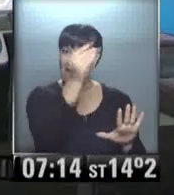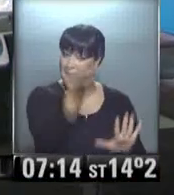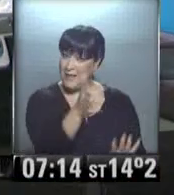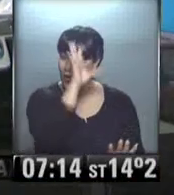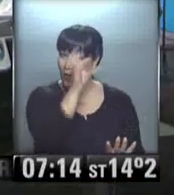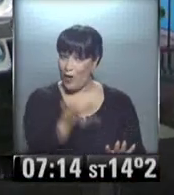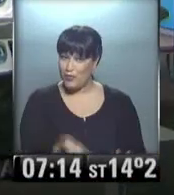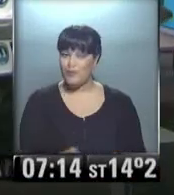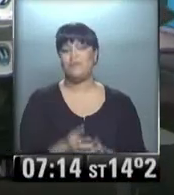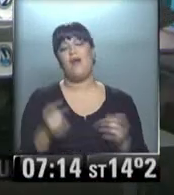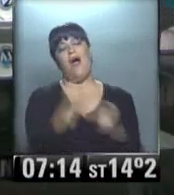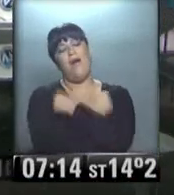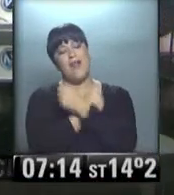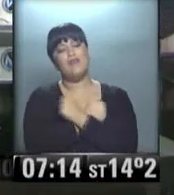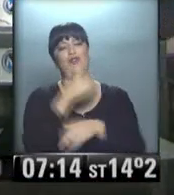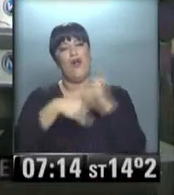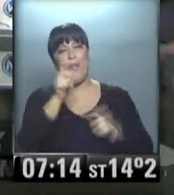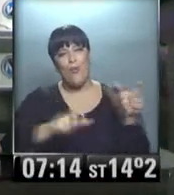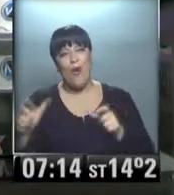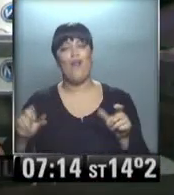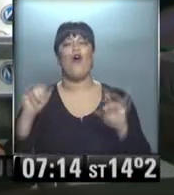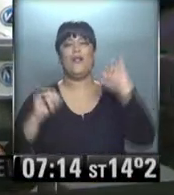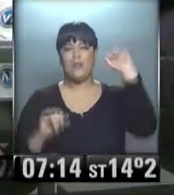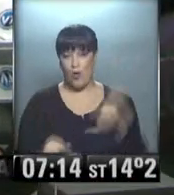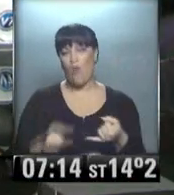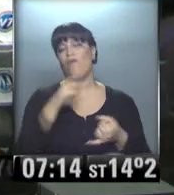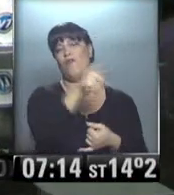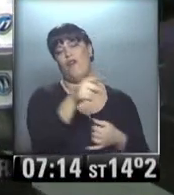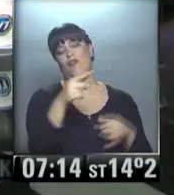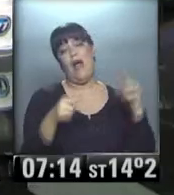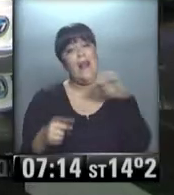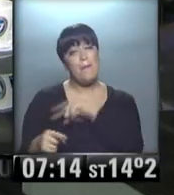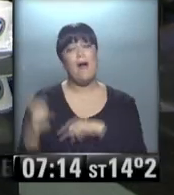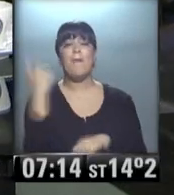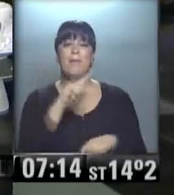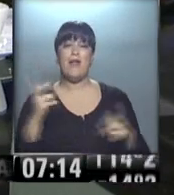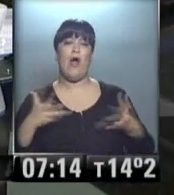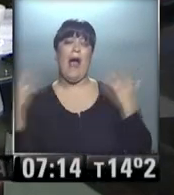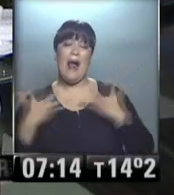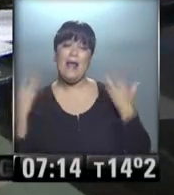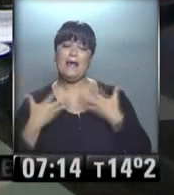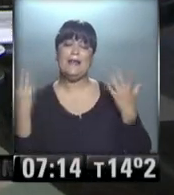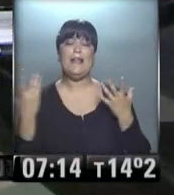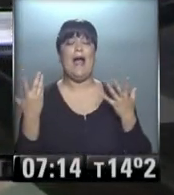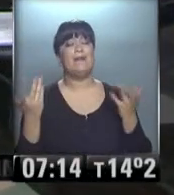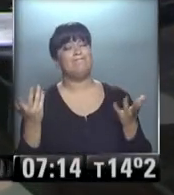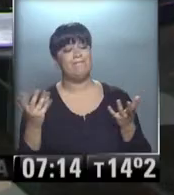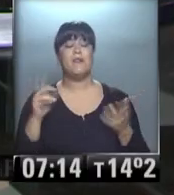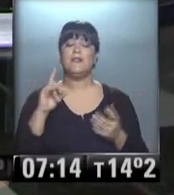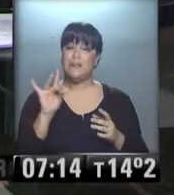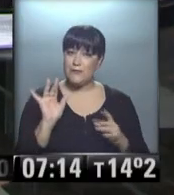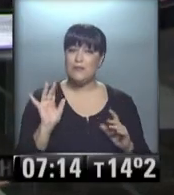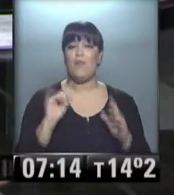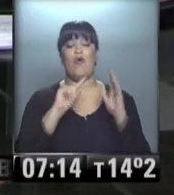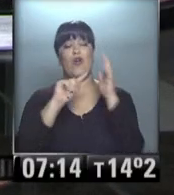Allí el abrazo de los jugadores y el triunfo alemán, pero que lamentablemente en cuanto a la alegría no tuvo su correlato porque en algunas ciudades del país,